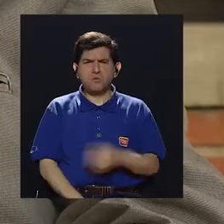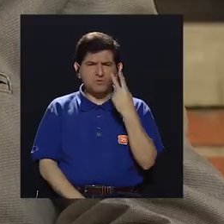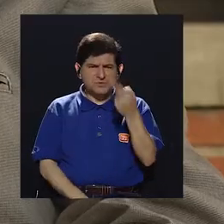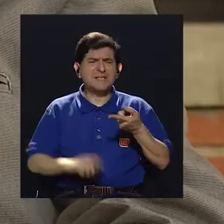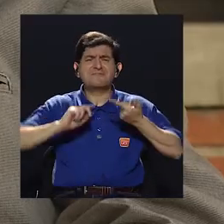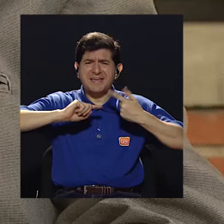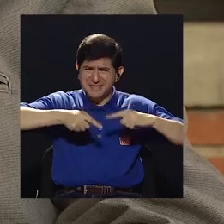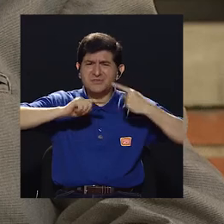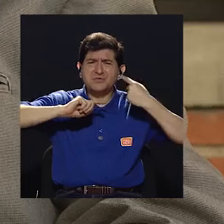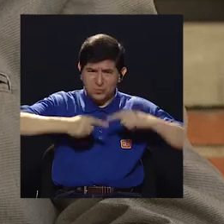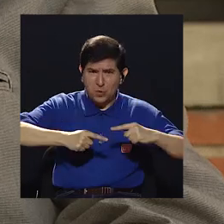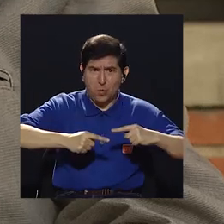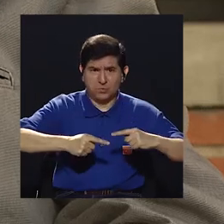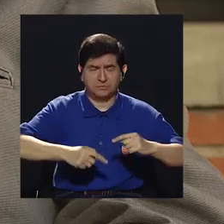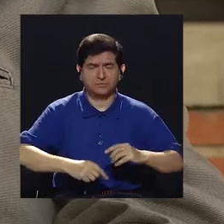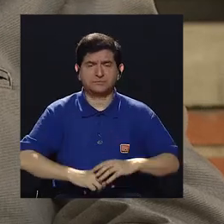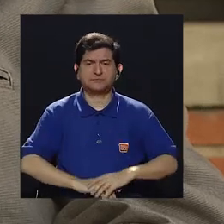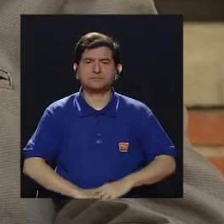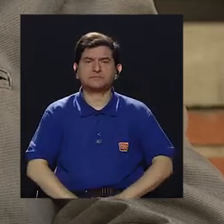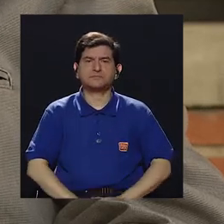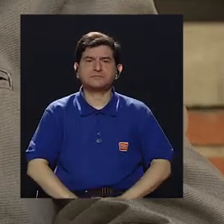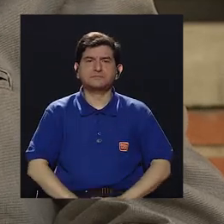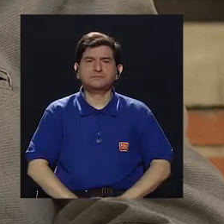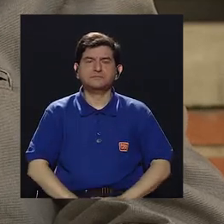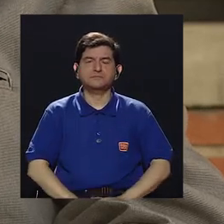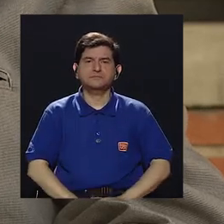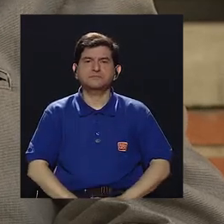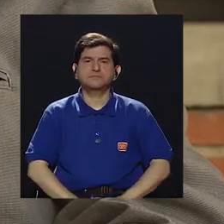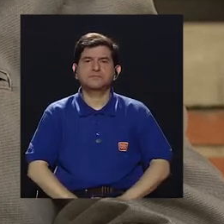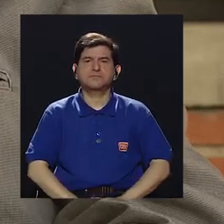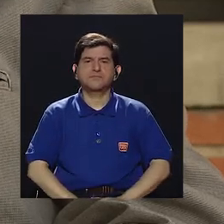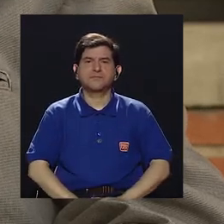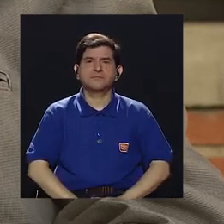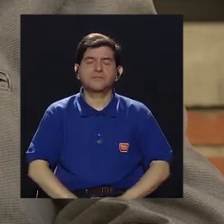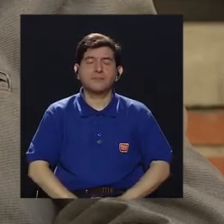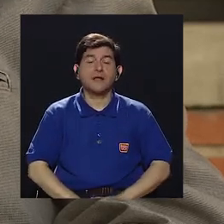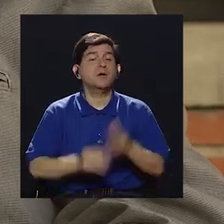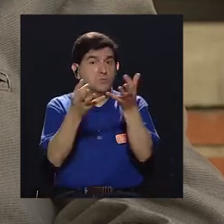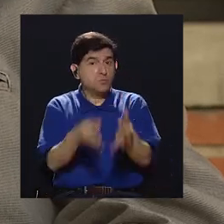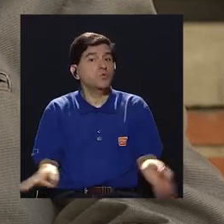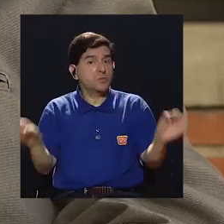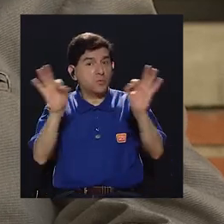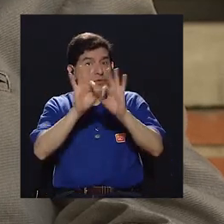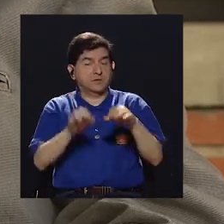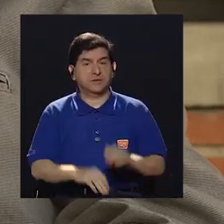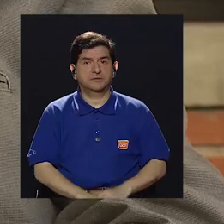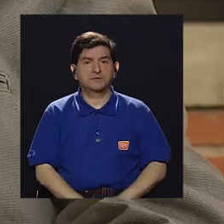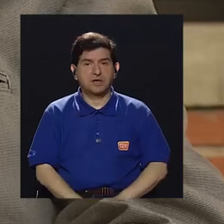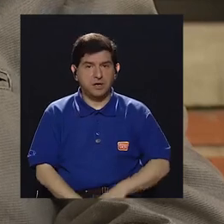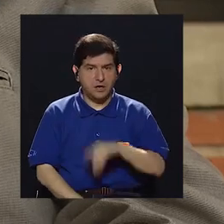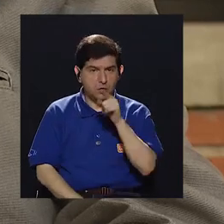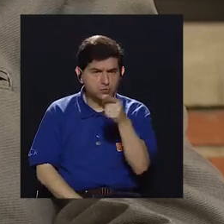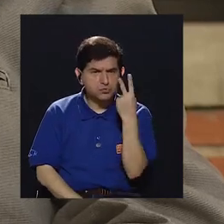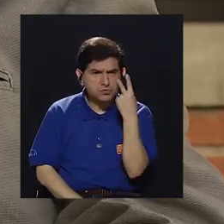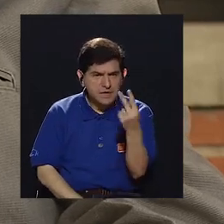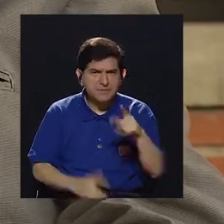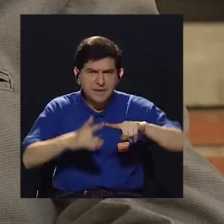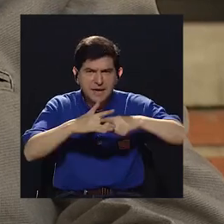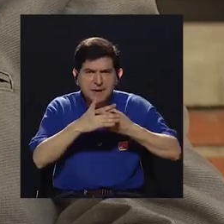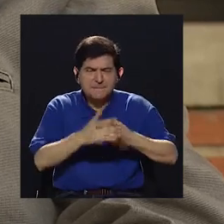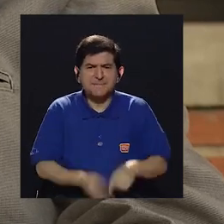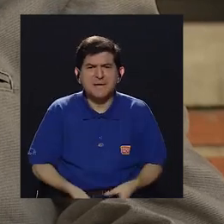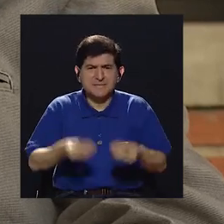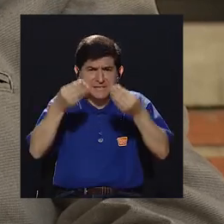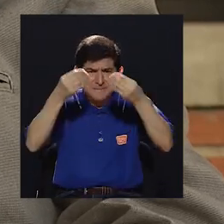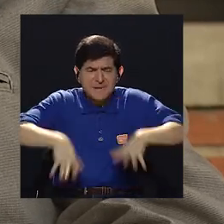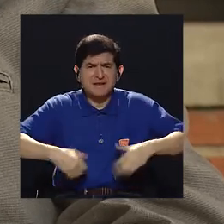Vos lo que vas a ver es mucho dolor. Cuando, a ver, eso es importante, pero cuando vos ves que